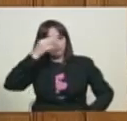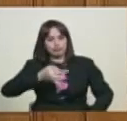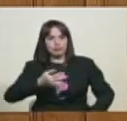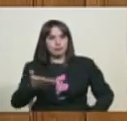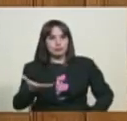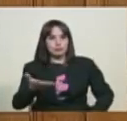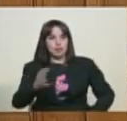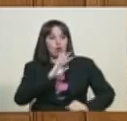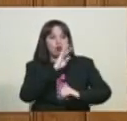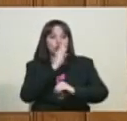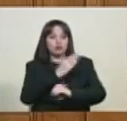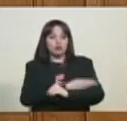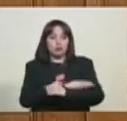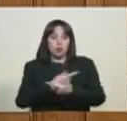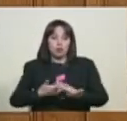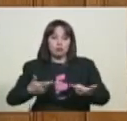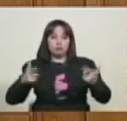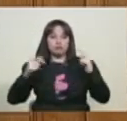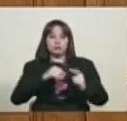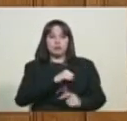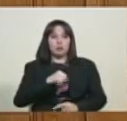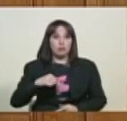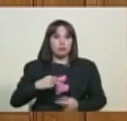en su poder soberano.